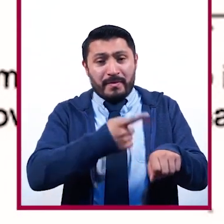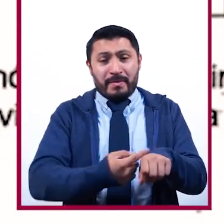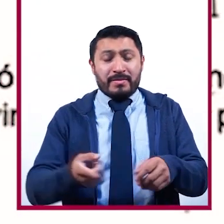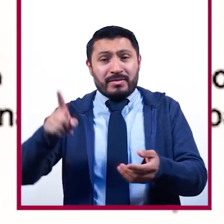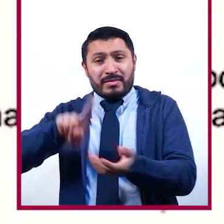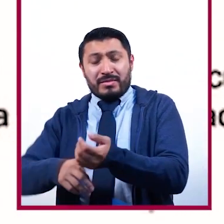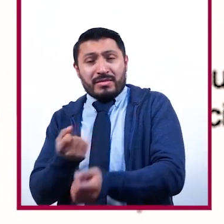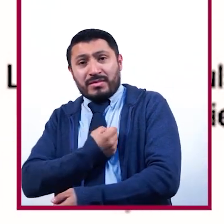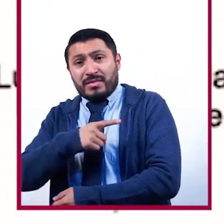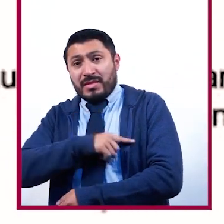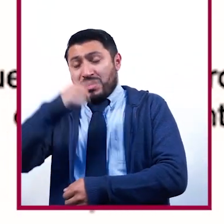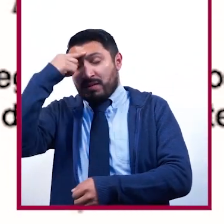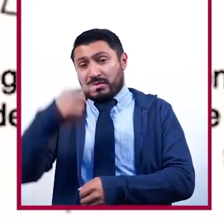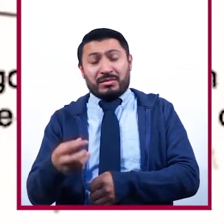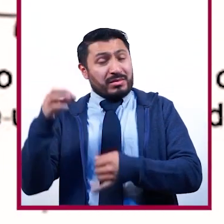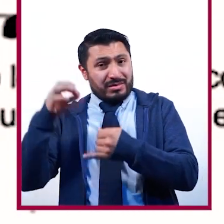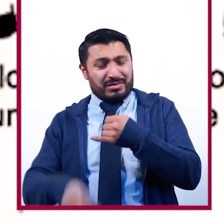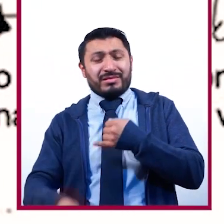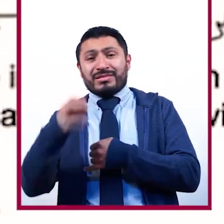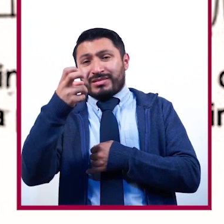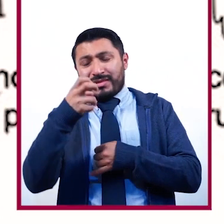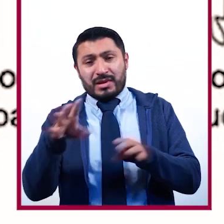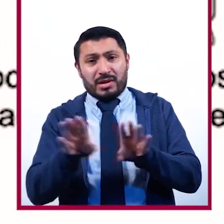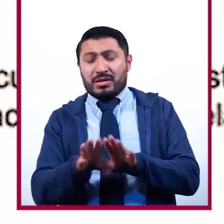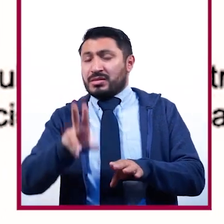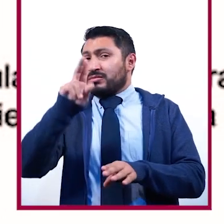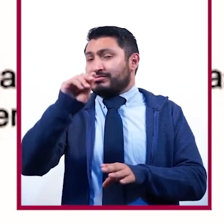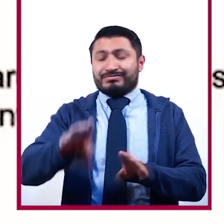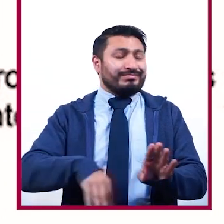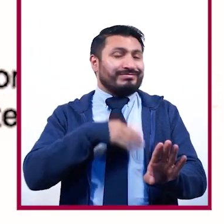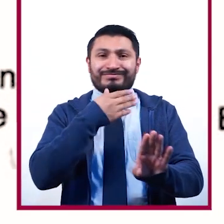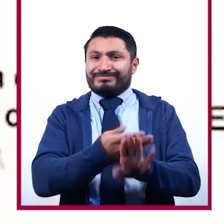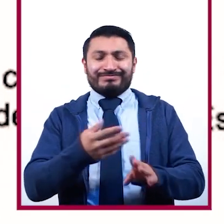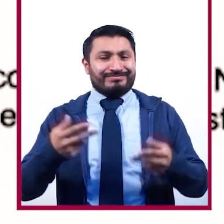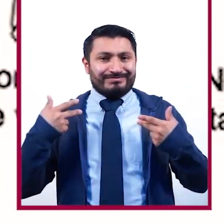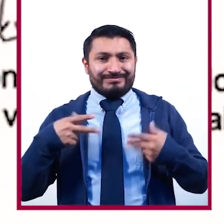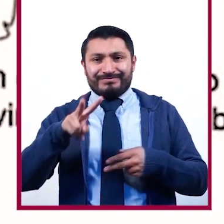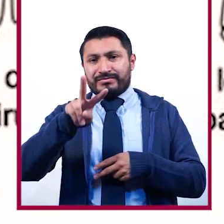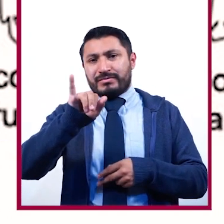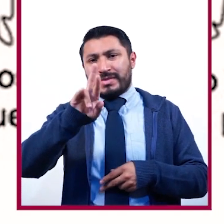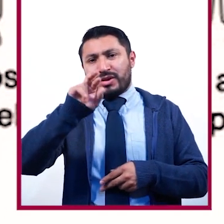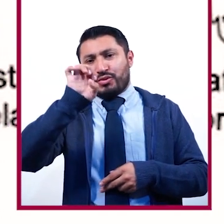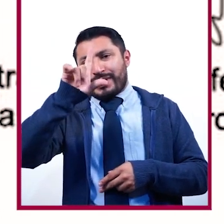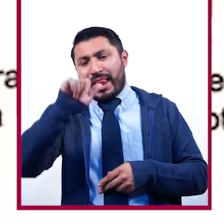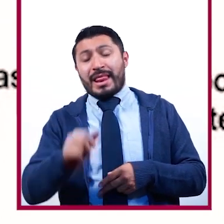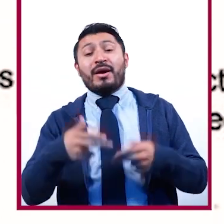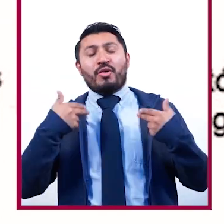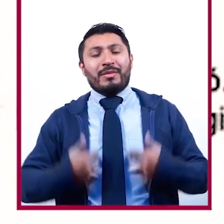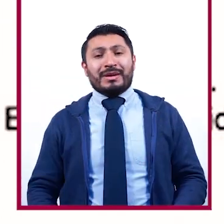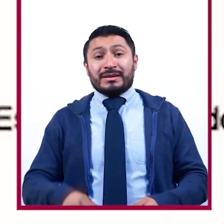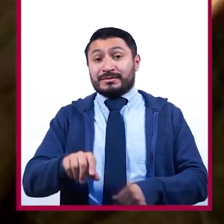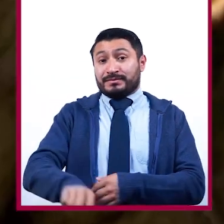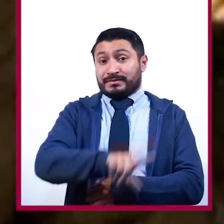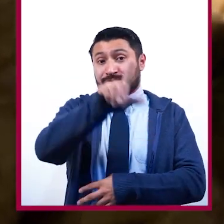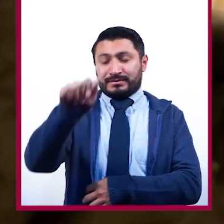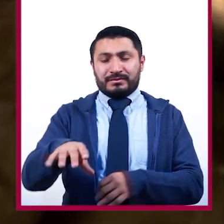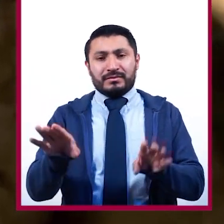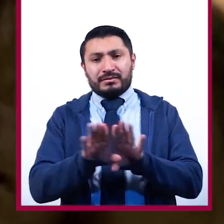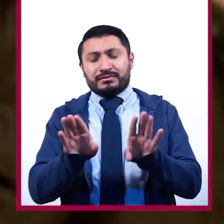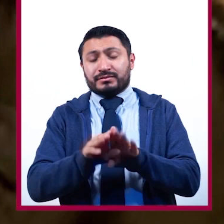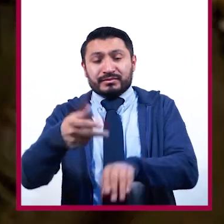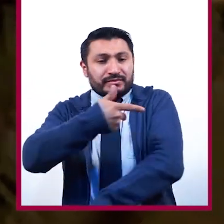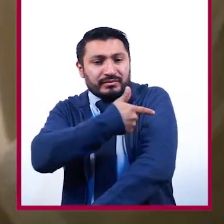infectada en una sana para generar en esta última inmunidad contra la viruela humana. Poco